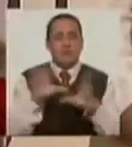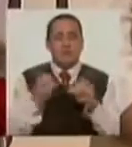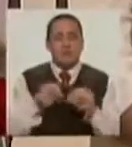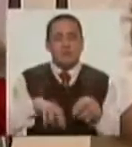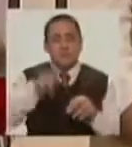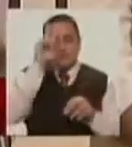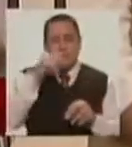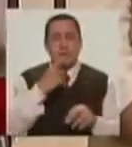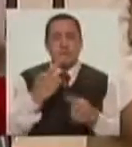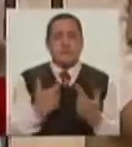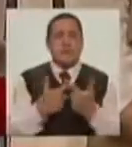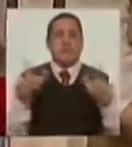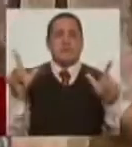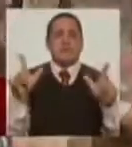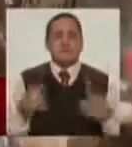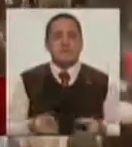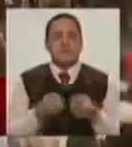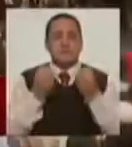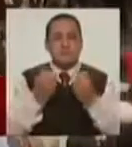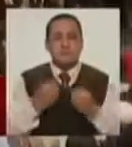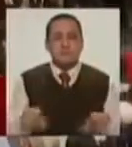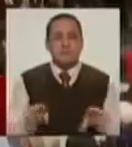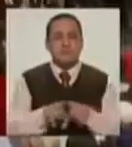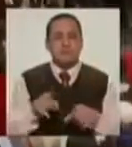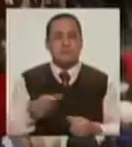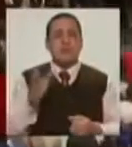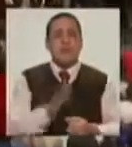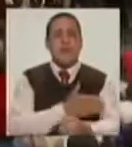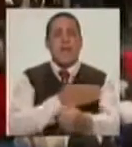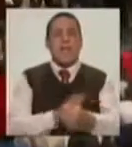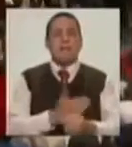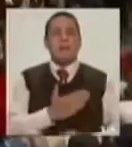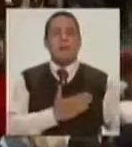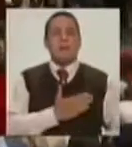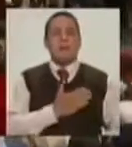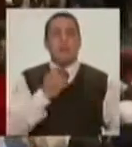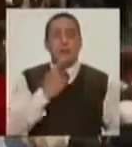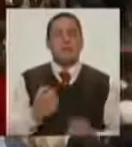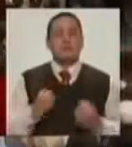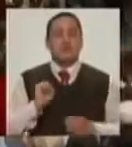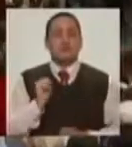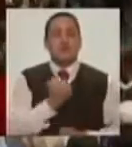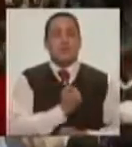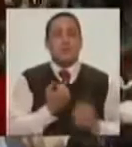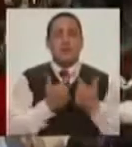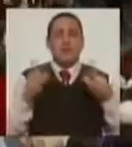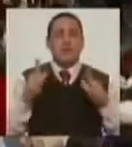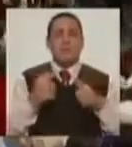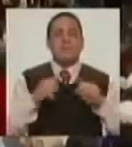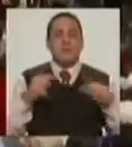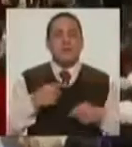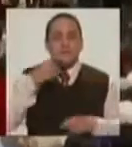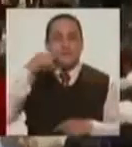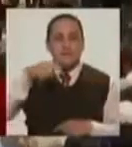el Perú no basta ser libres, porque cantamos en el himno nacional, somos libres. También hay que tratar